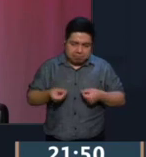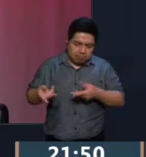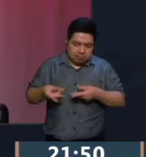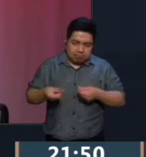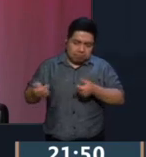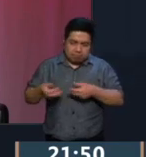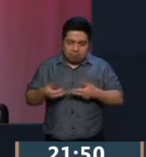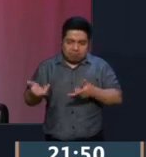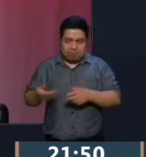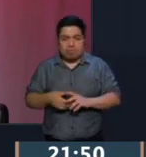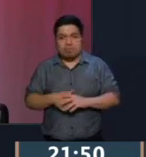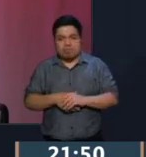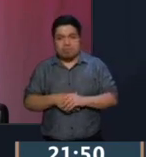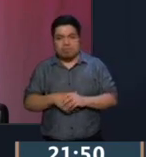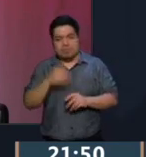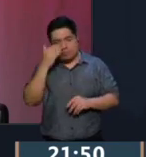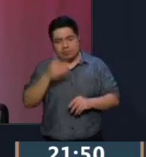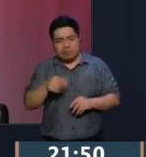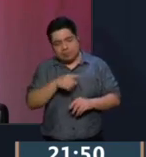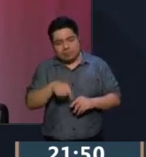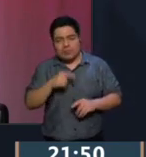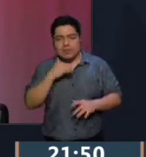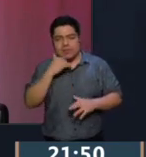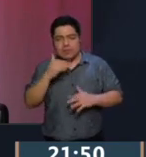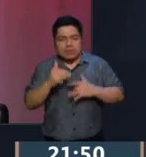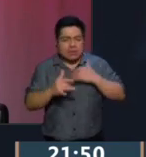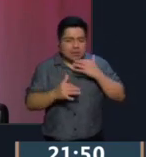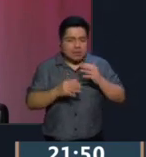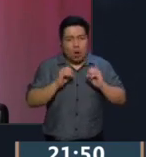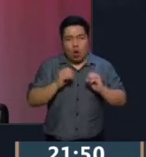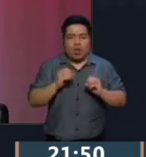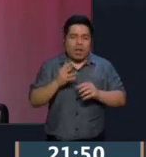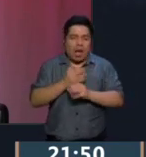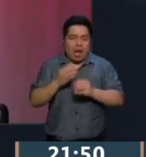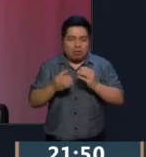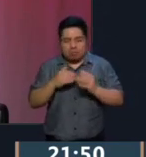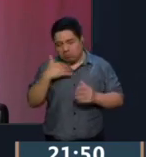este recurso que ingresa a través de la corrupción o de actos corruptos.